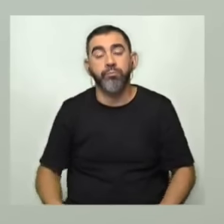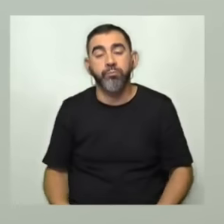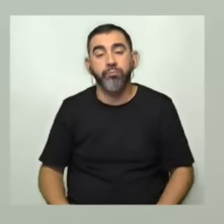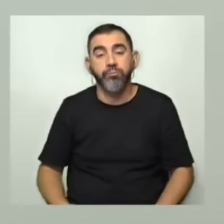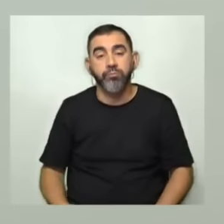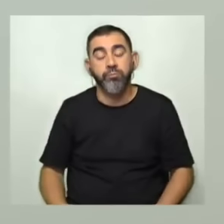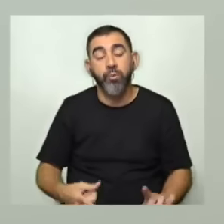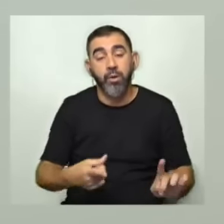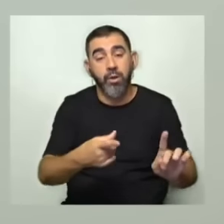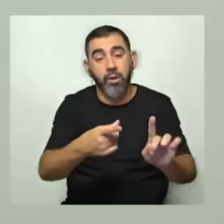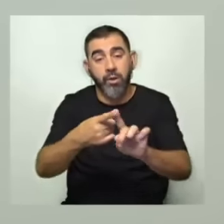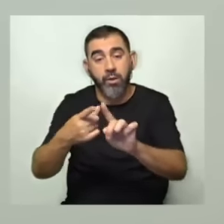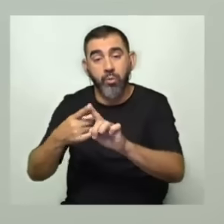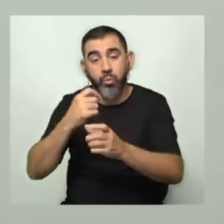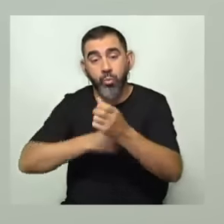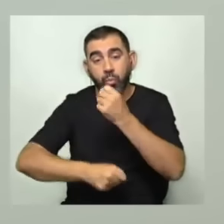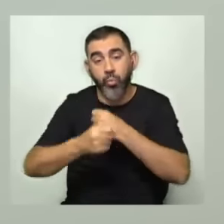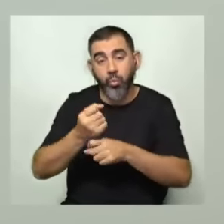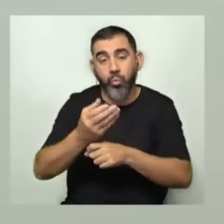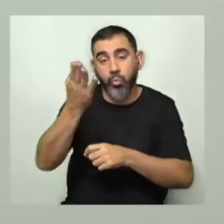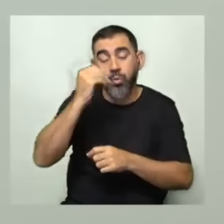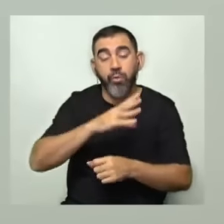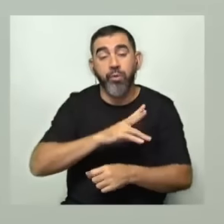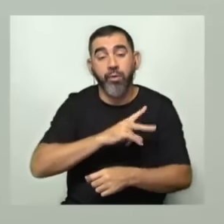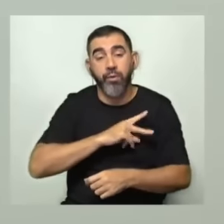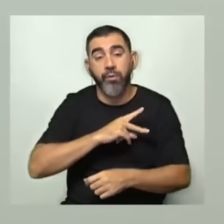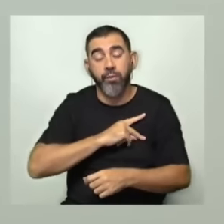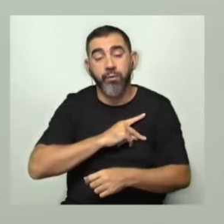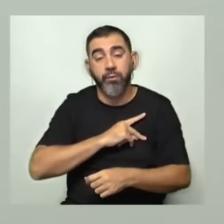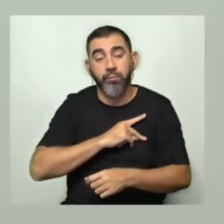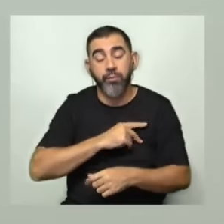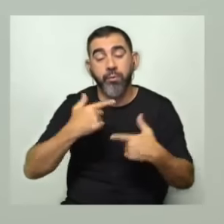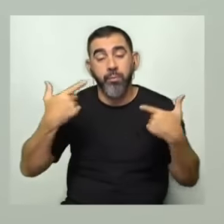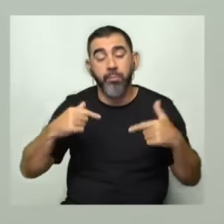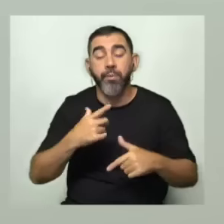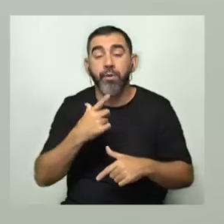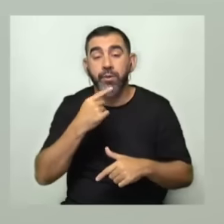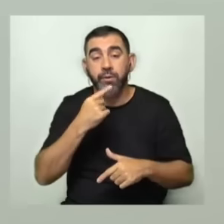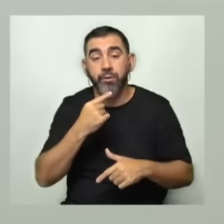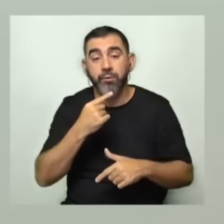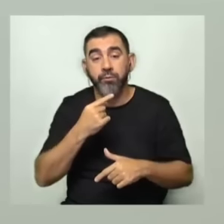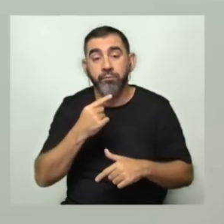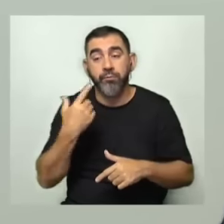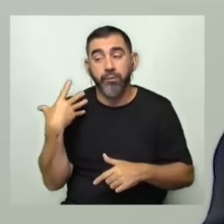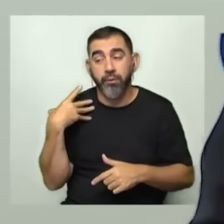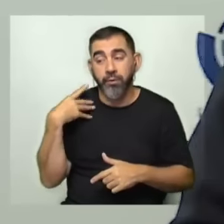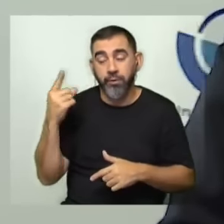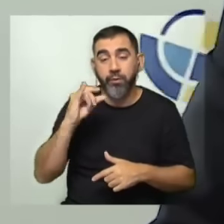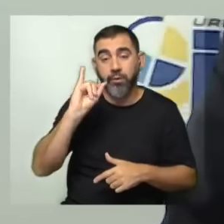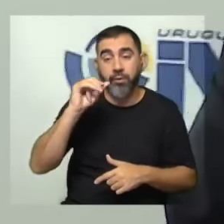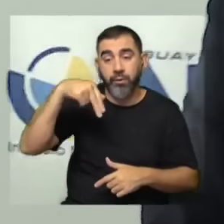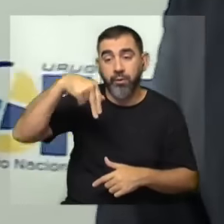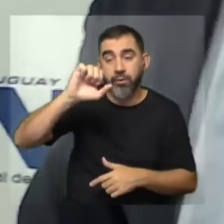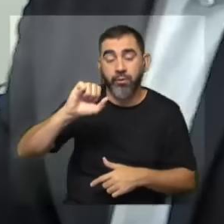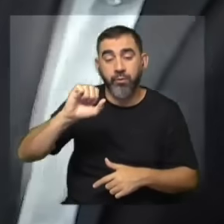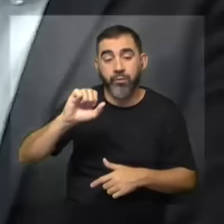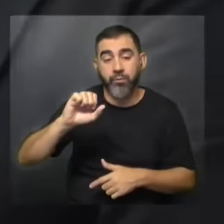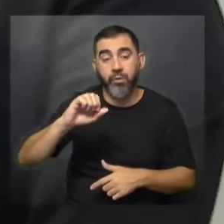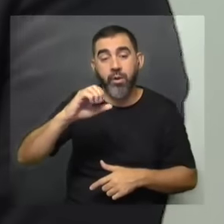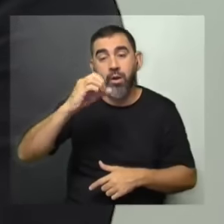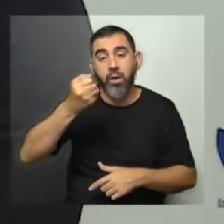tras un acuerdo que se llevó el año pasado en diciembre del 2023 con el Ministerio del interior y estamos con el director del INE Diego aboal Gracias por